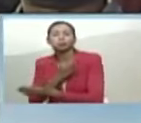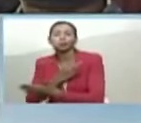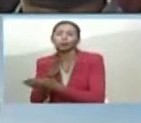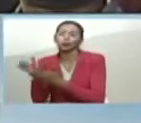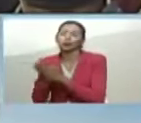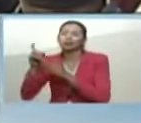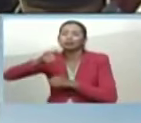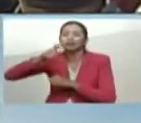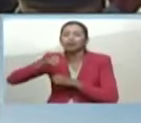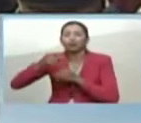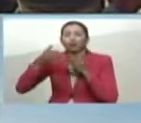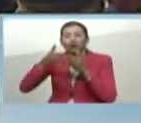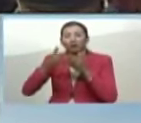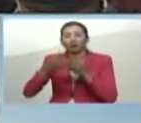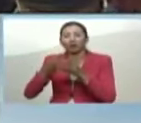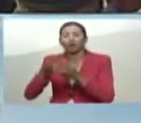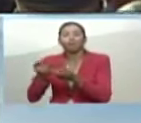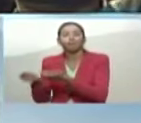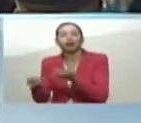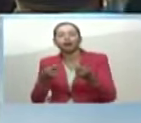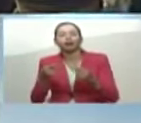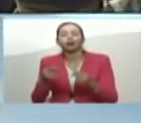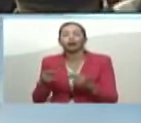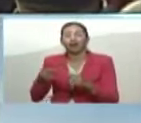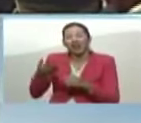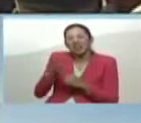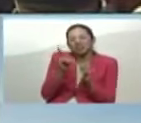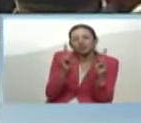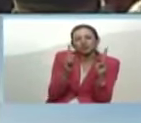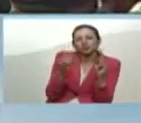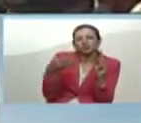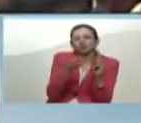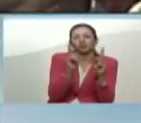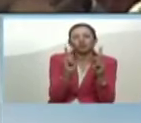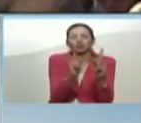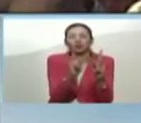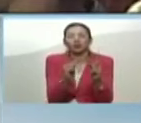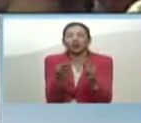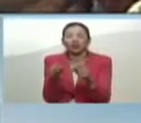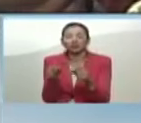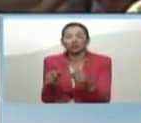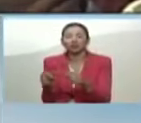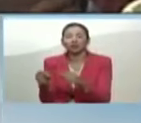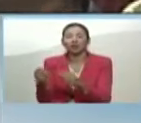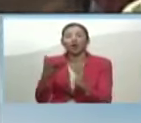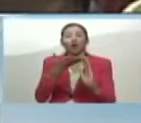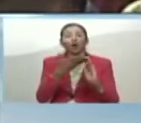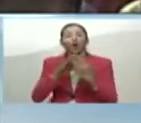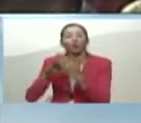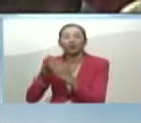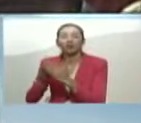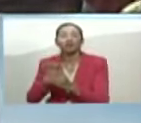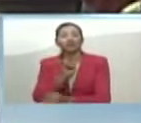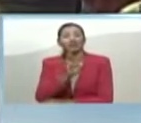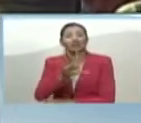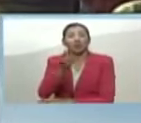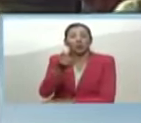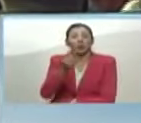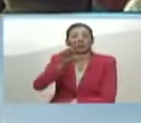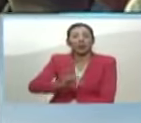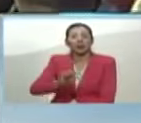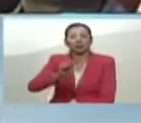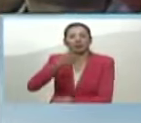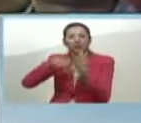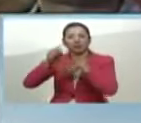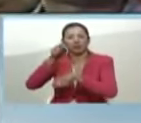transporte para cumplir con la caravana de la sardina. La caravana de la sardina era llevar a varias comunidades sardina en 25 bolívares.